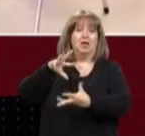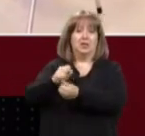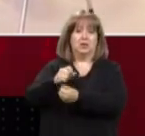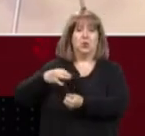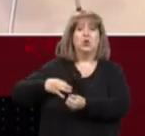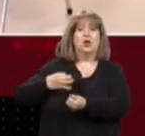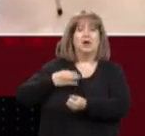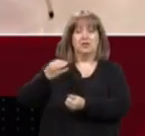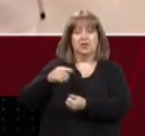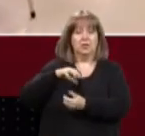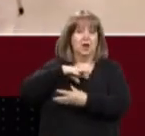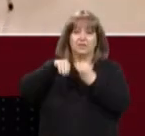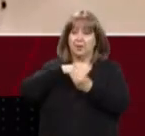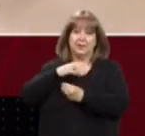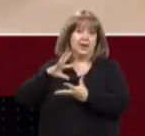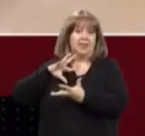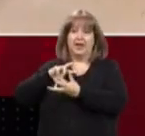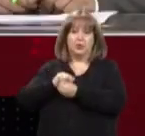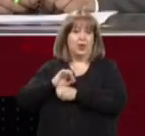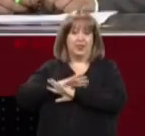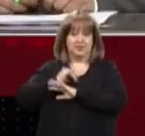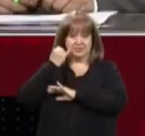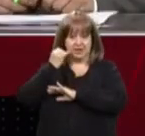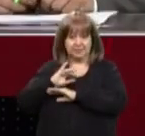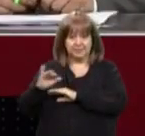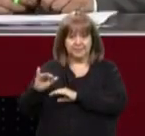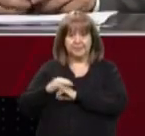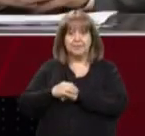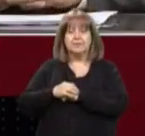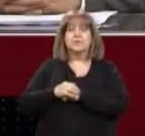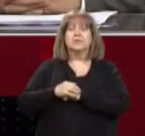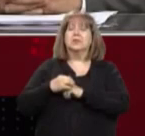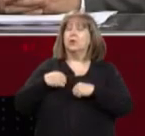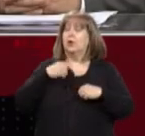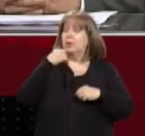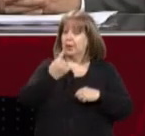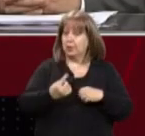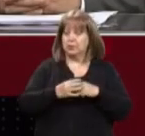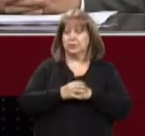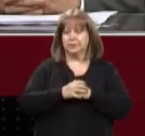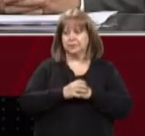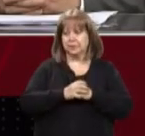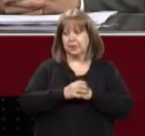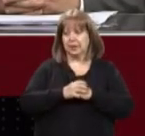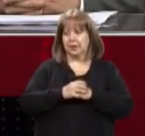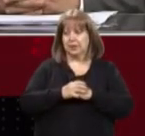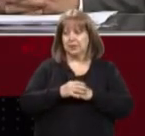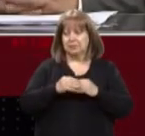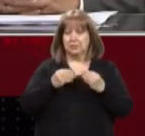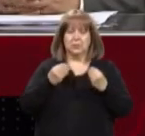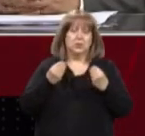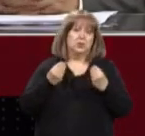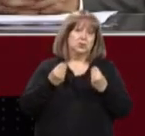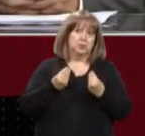todos como familia, ¿no? Ramón, es muy difícil quizás la pregunta que le voy a realizar, pero ¿cómo ha